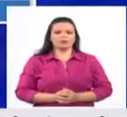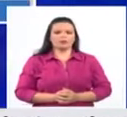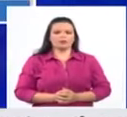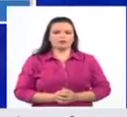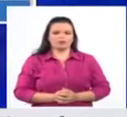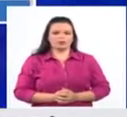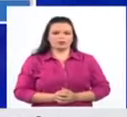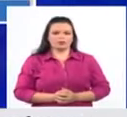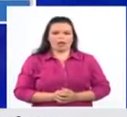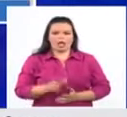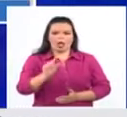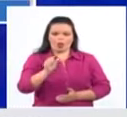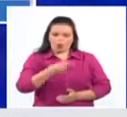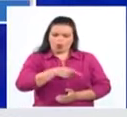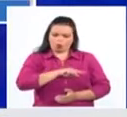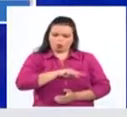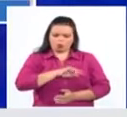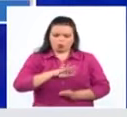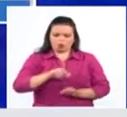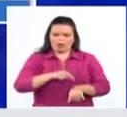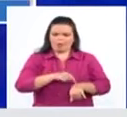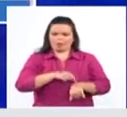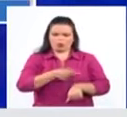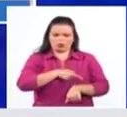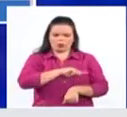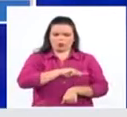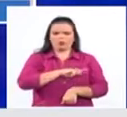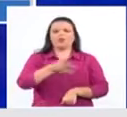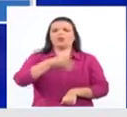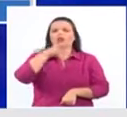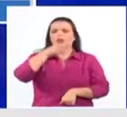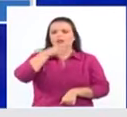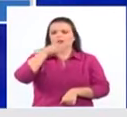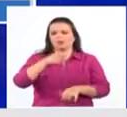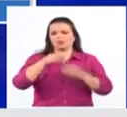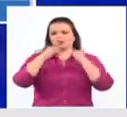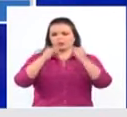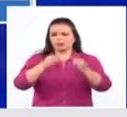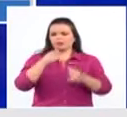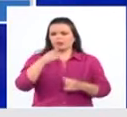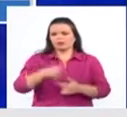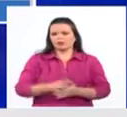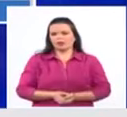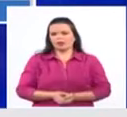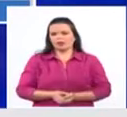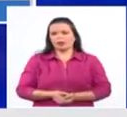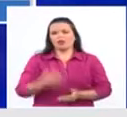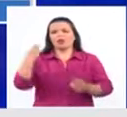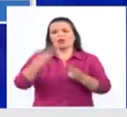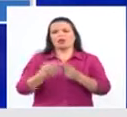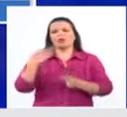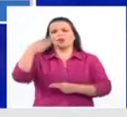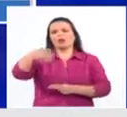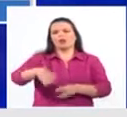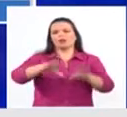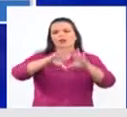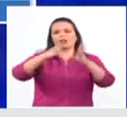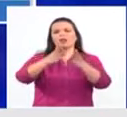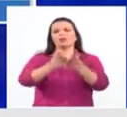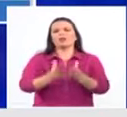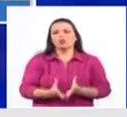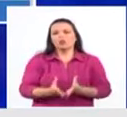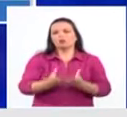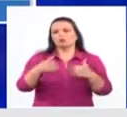se refería justamente a la noticia del mes. La esperanza del mundo, señala el presidente en este tuit, niños